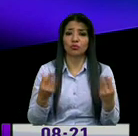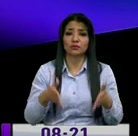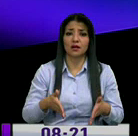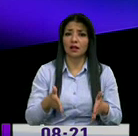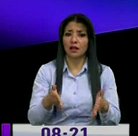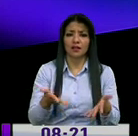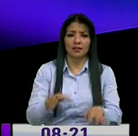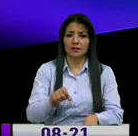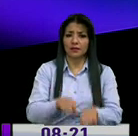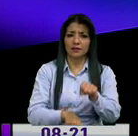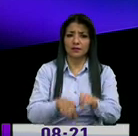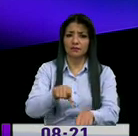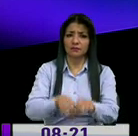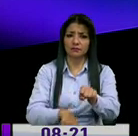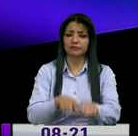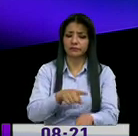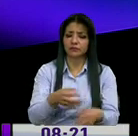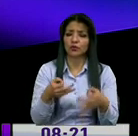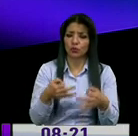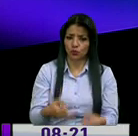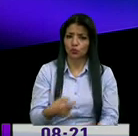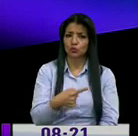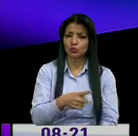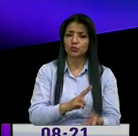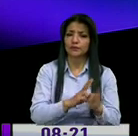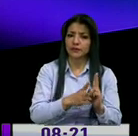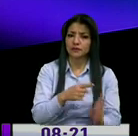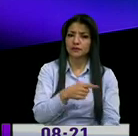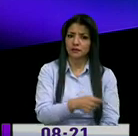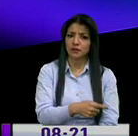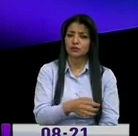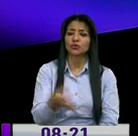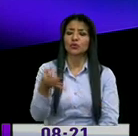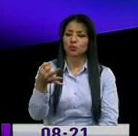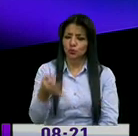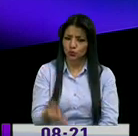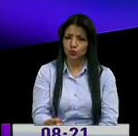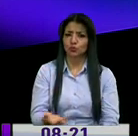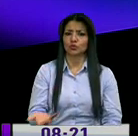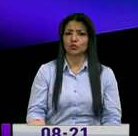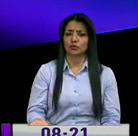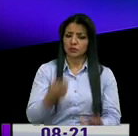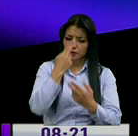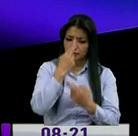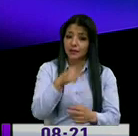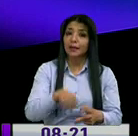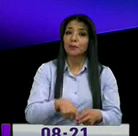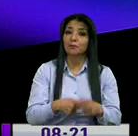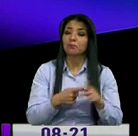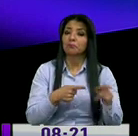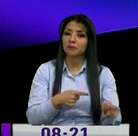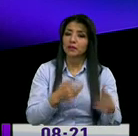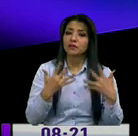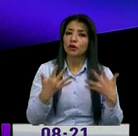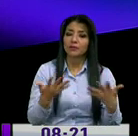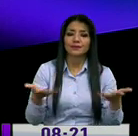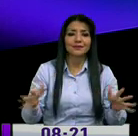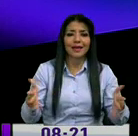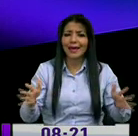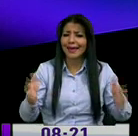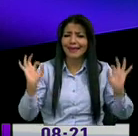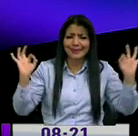Y creo que lo justo para los vecinos y los moradores, alcalde Yunda, es que se comience por obras que nadie les ha